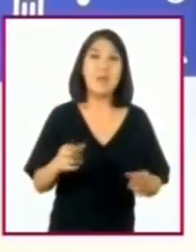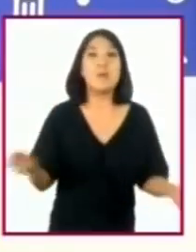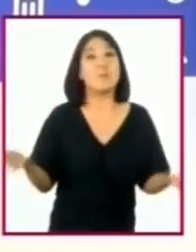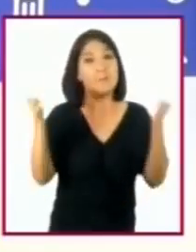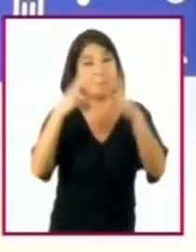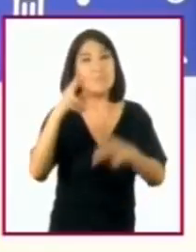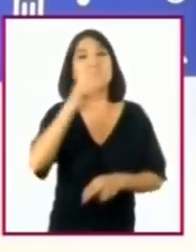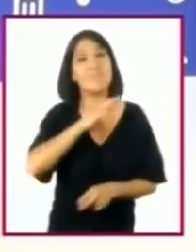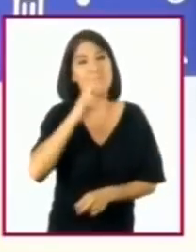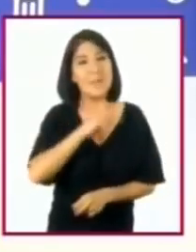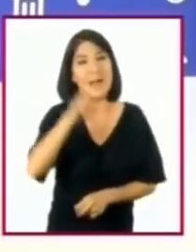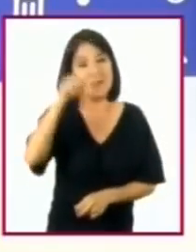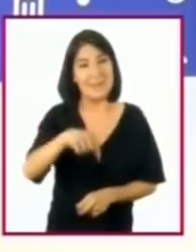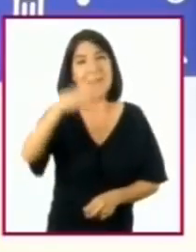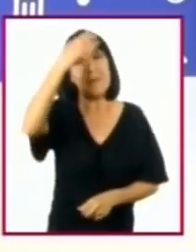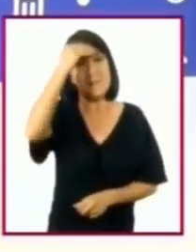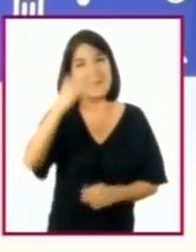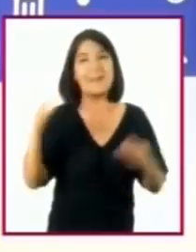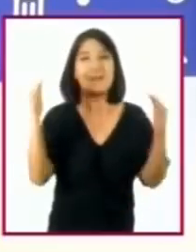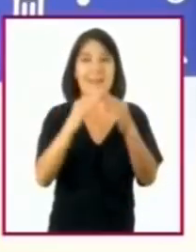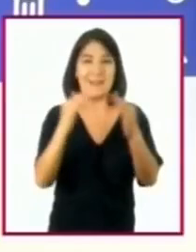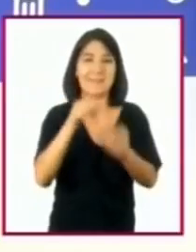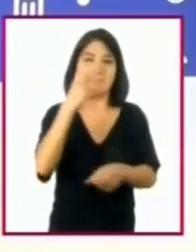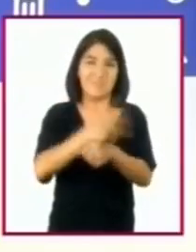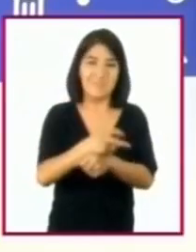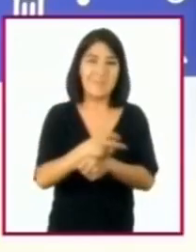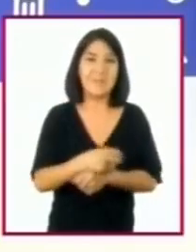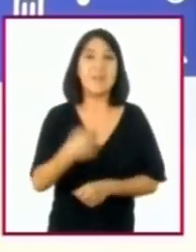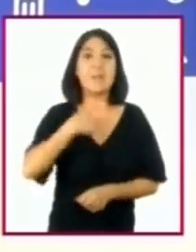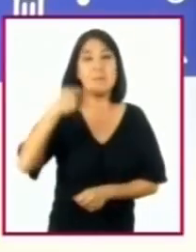pronto, aquí en Aprende en Casa 2.